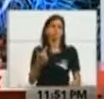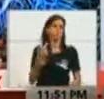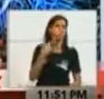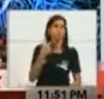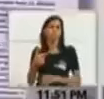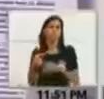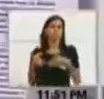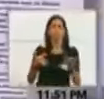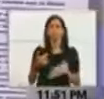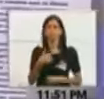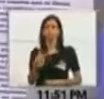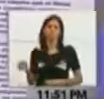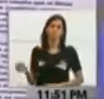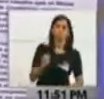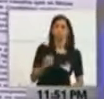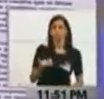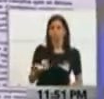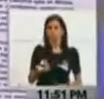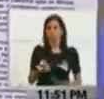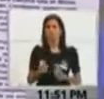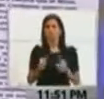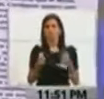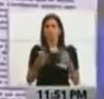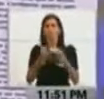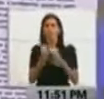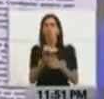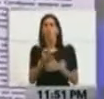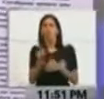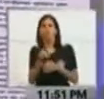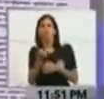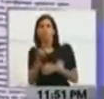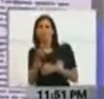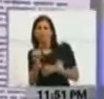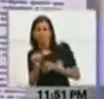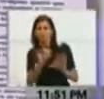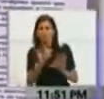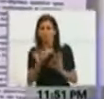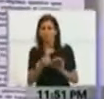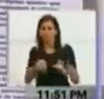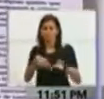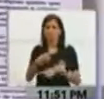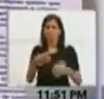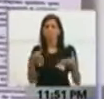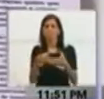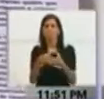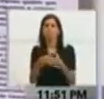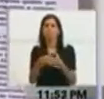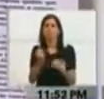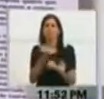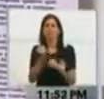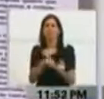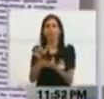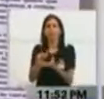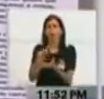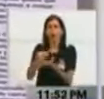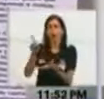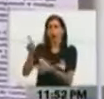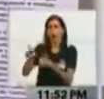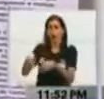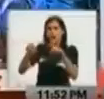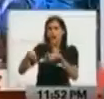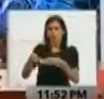Cordiplan prepara arremetida contra el sector agropecuario. Fedeagro dice, Miguel Rodríguez, no es este que está